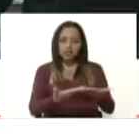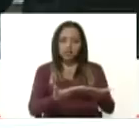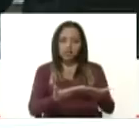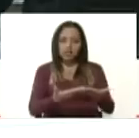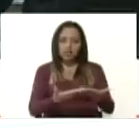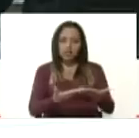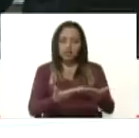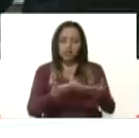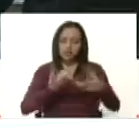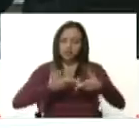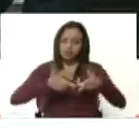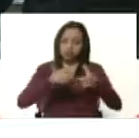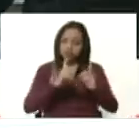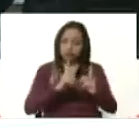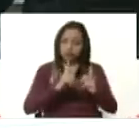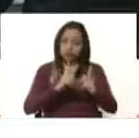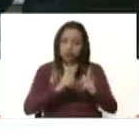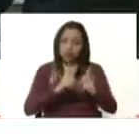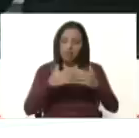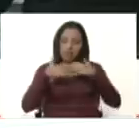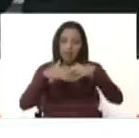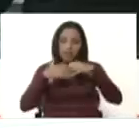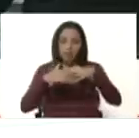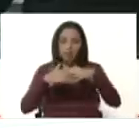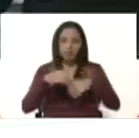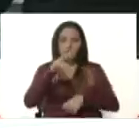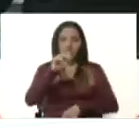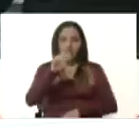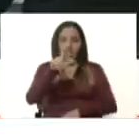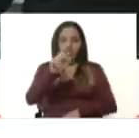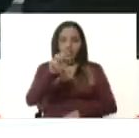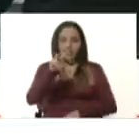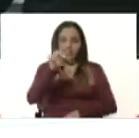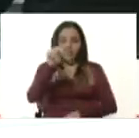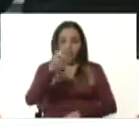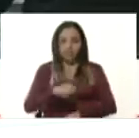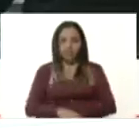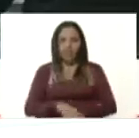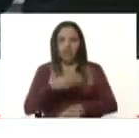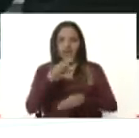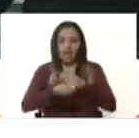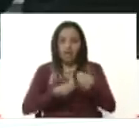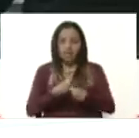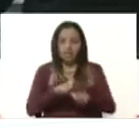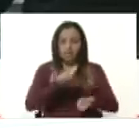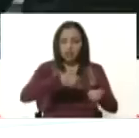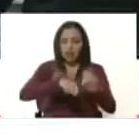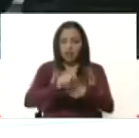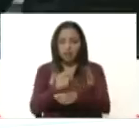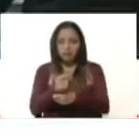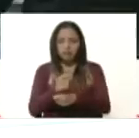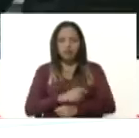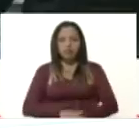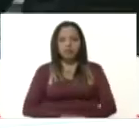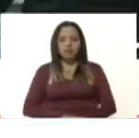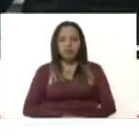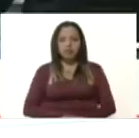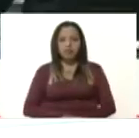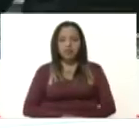a la empresa Valevén como casa de intercambio o Echen, avalada por